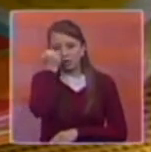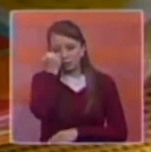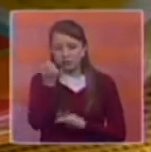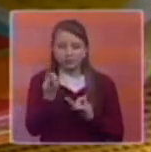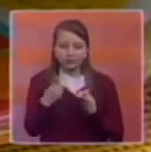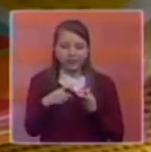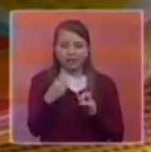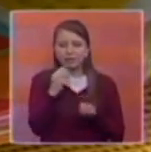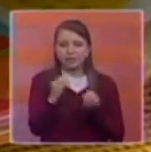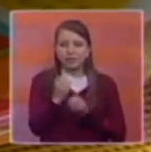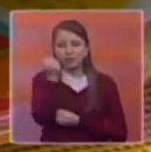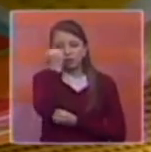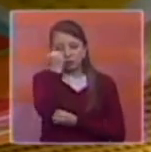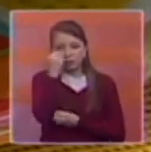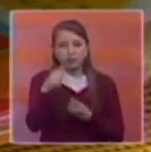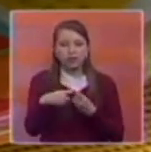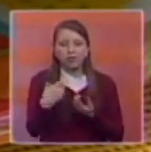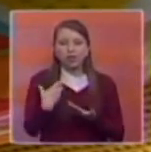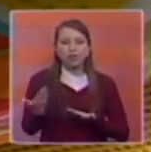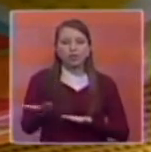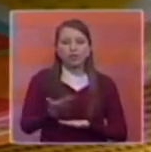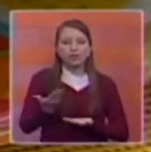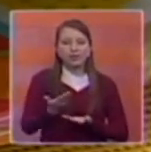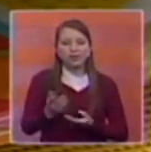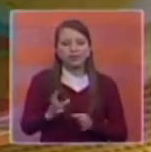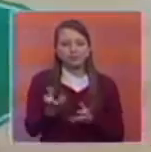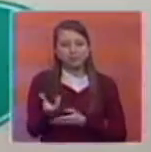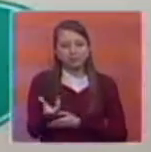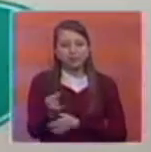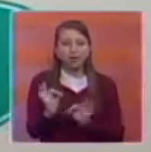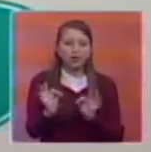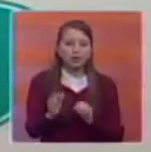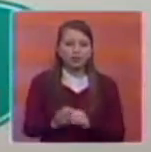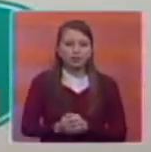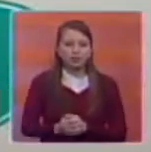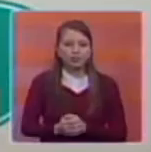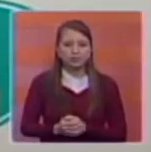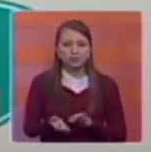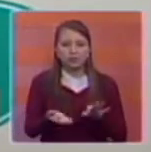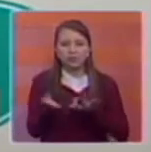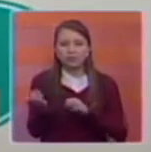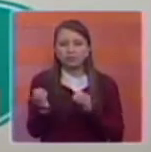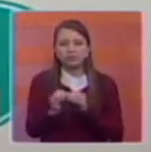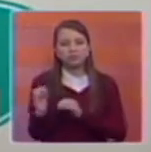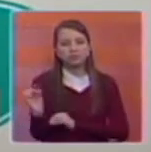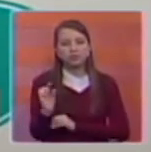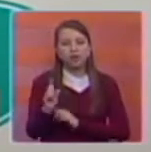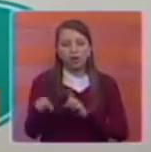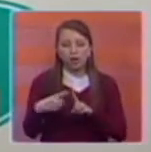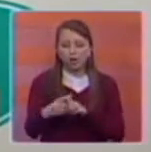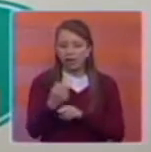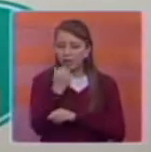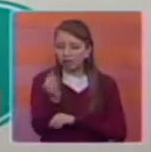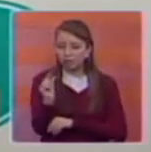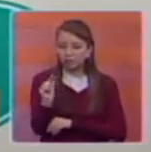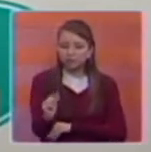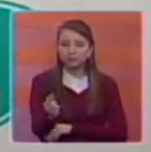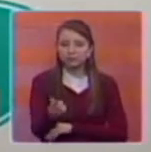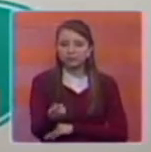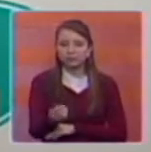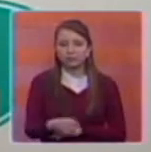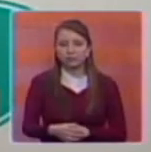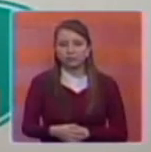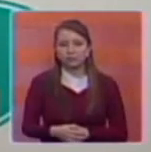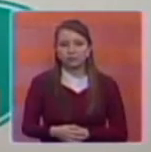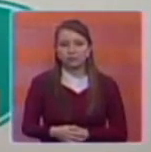color también. Y tomate, podemos agregarle tomate o a su vez ponerle una forma de economizar cuando estemos haciendo algo que necesitemos gran